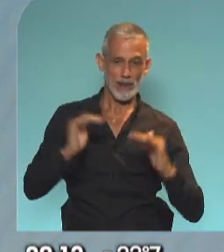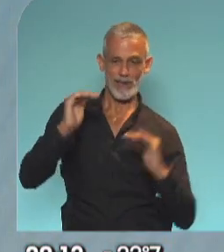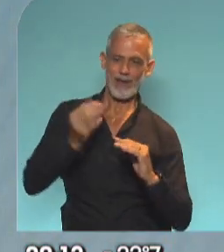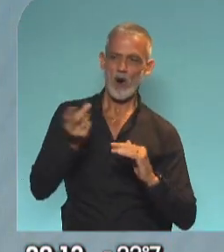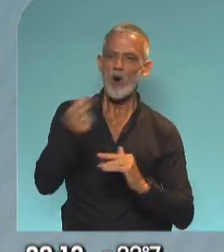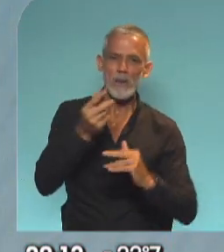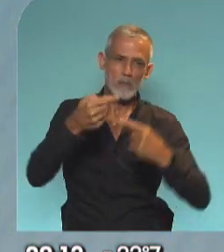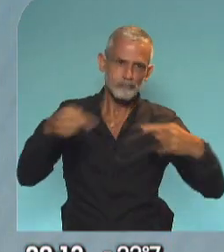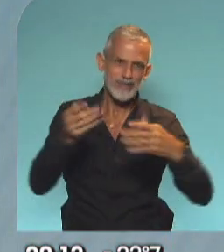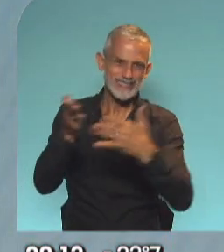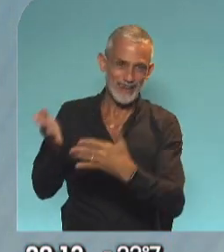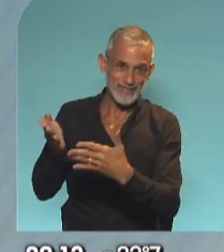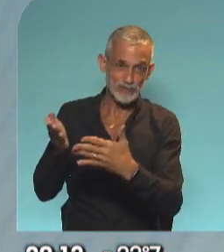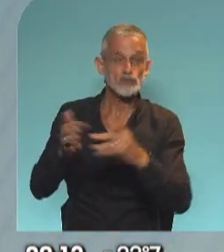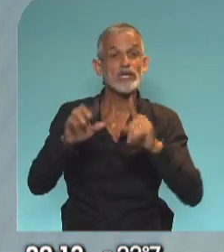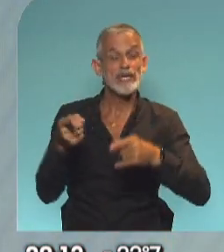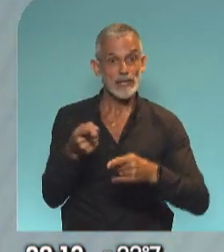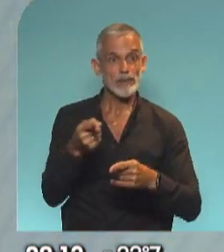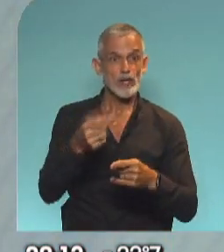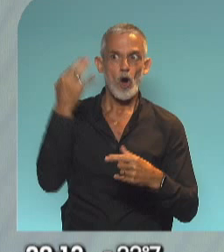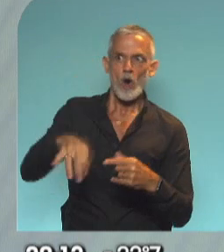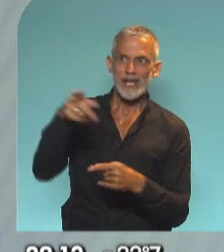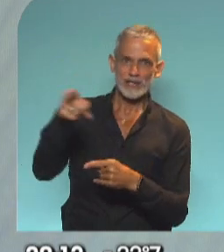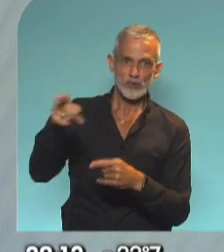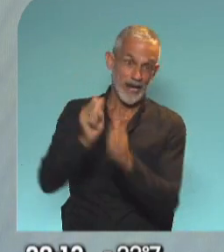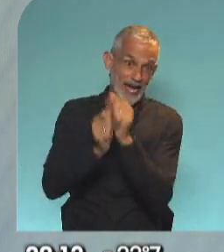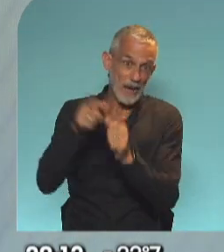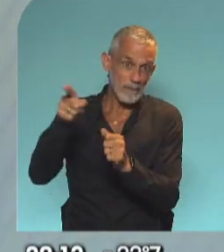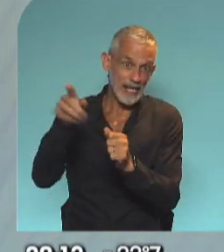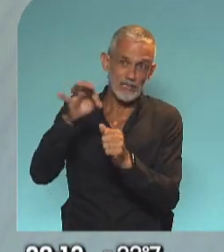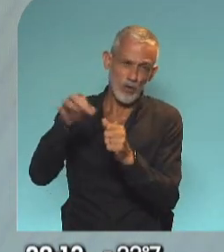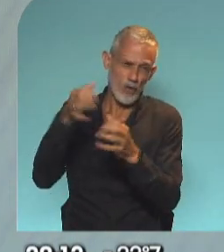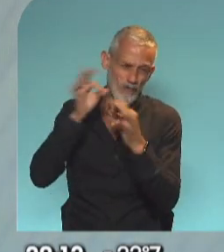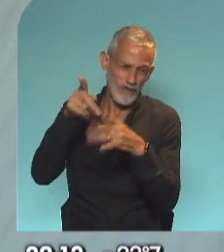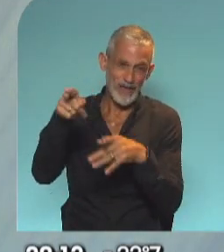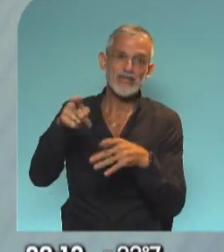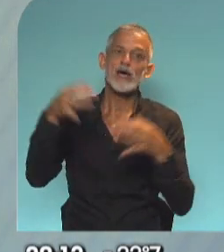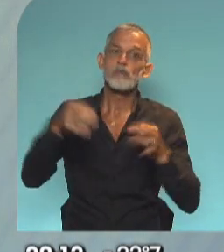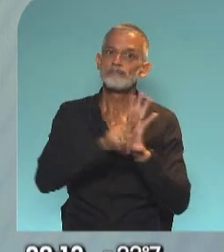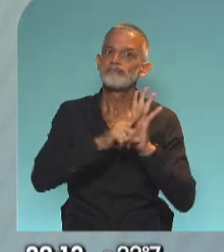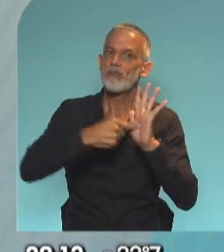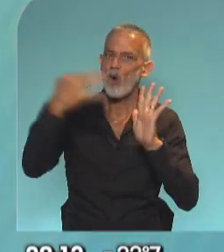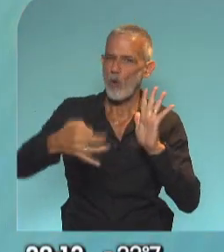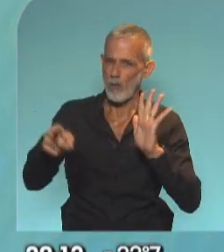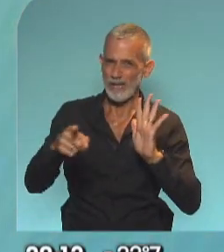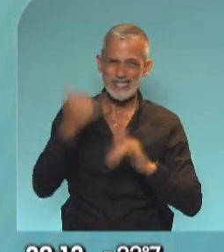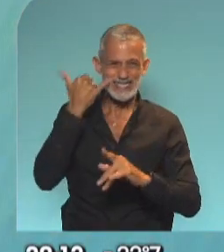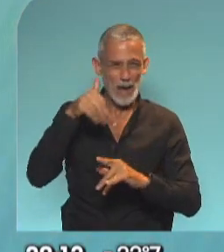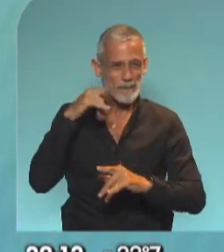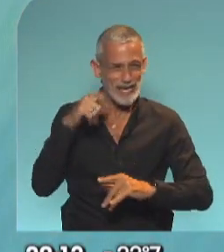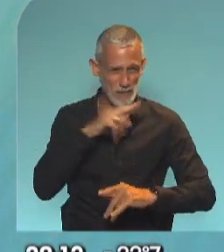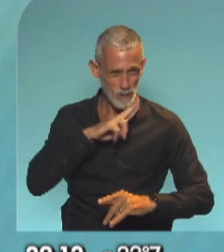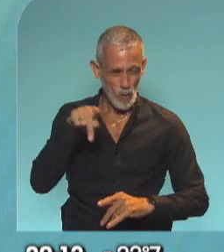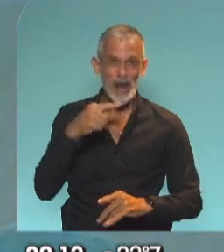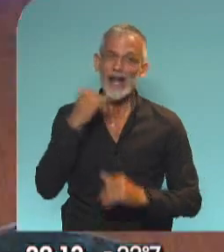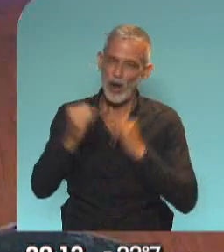ese bien o servicio, y también que obligan a esas empresas o proveedores a cumplir esas leyes. Lo decía Yamila Castañola recién en